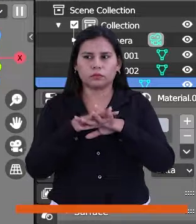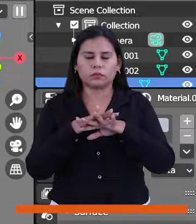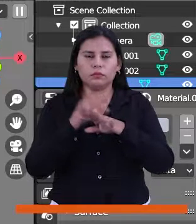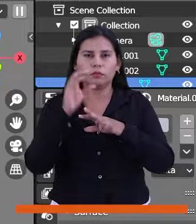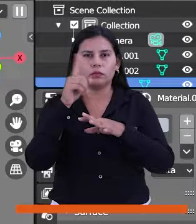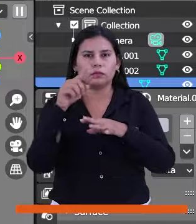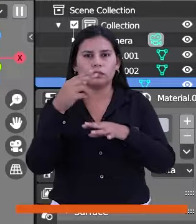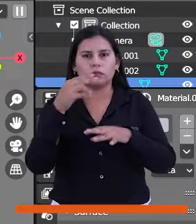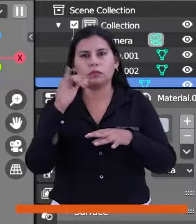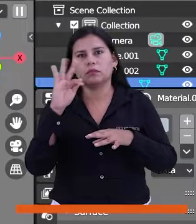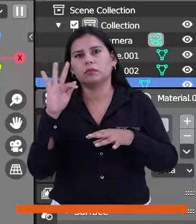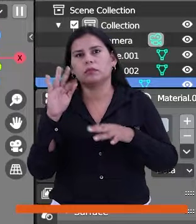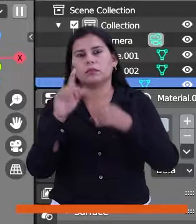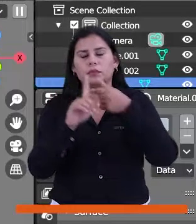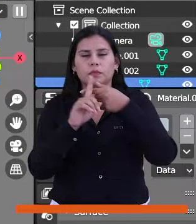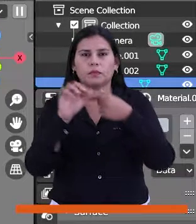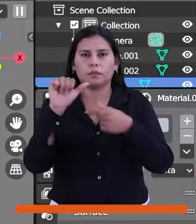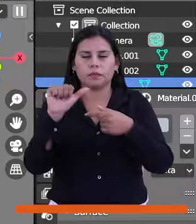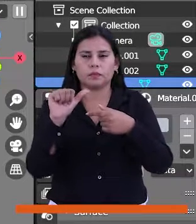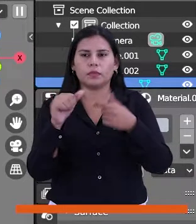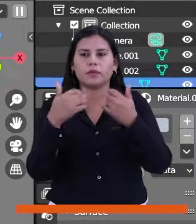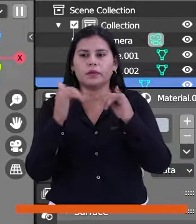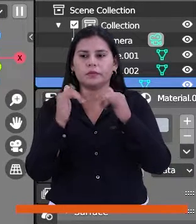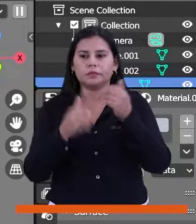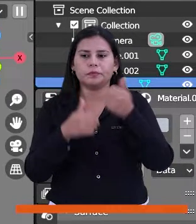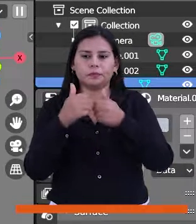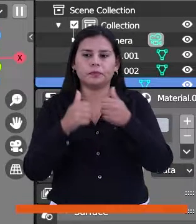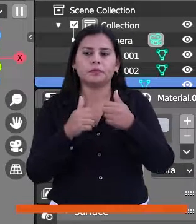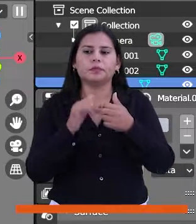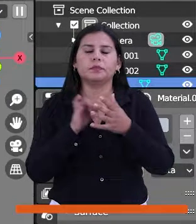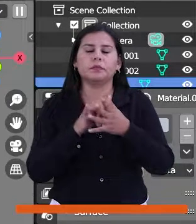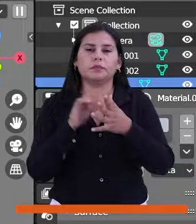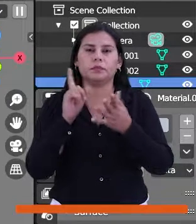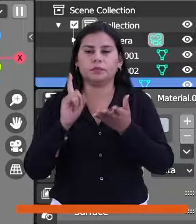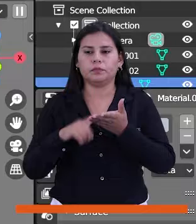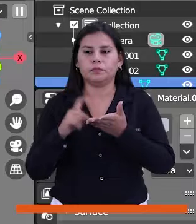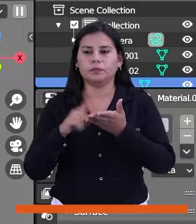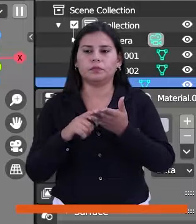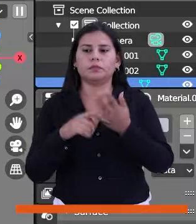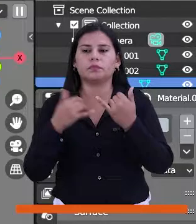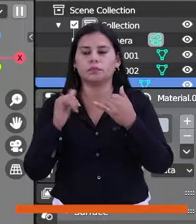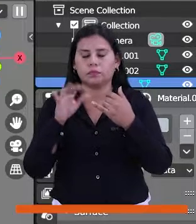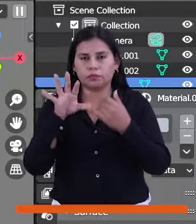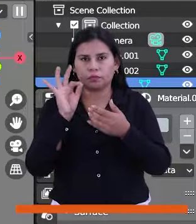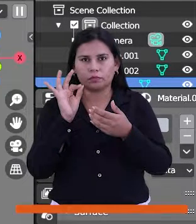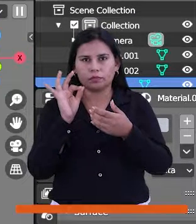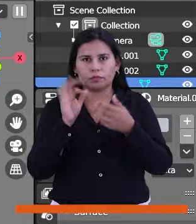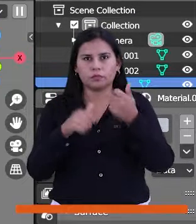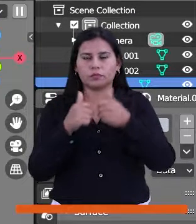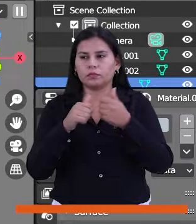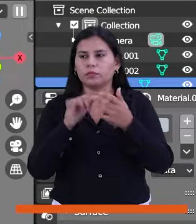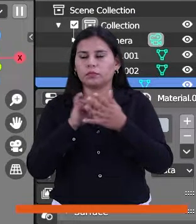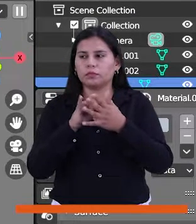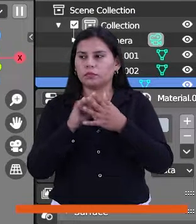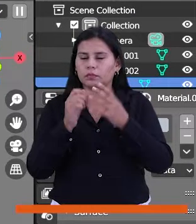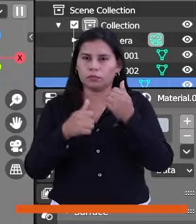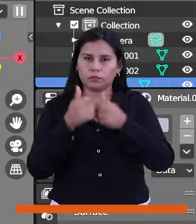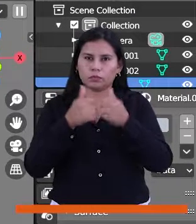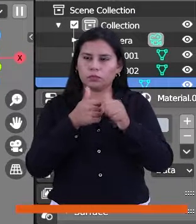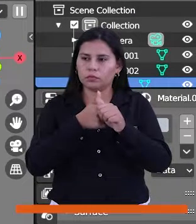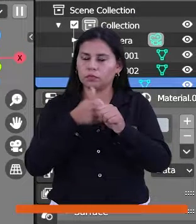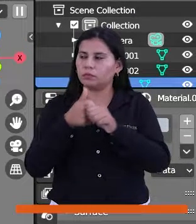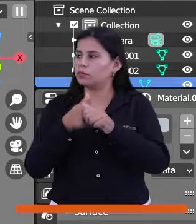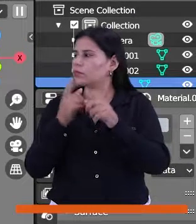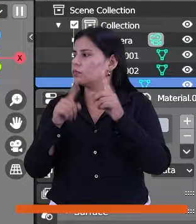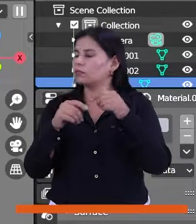de teclas Shift A. Nos aparece este menú emergente y seleccionamos la opción de texturas.